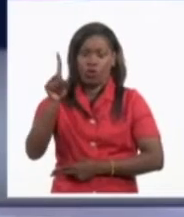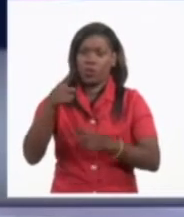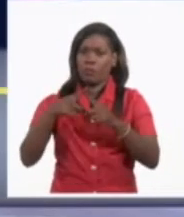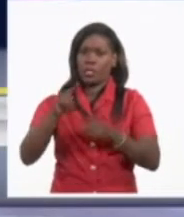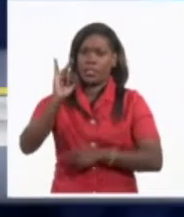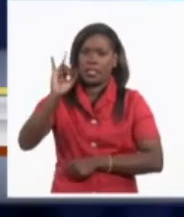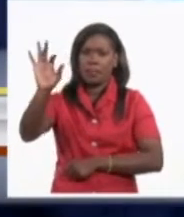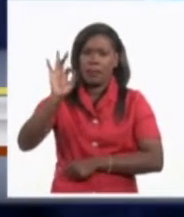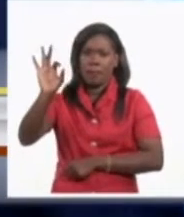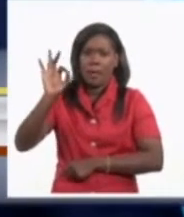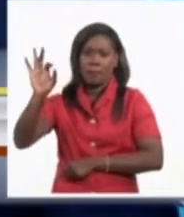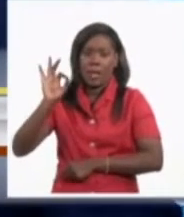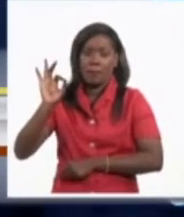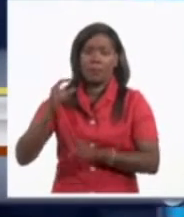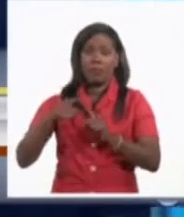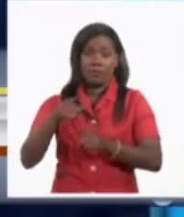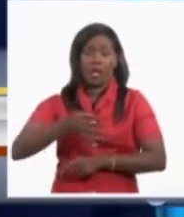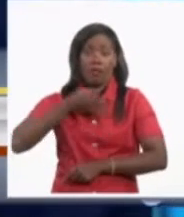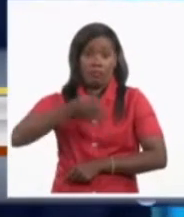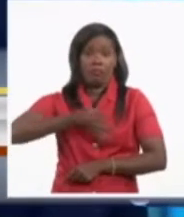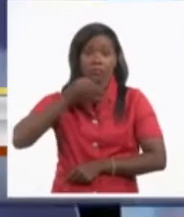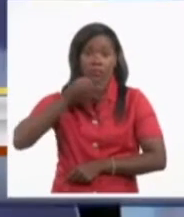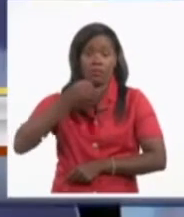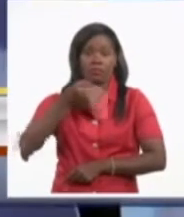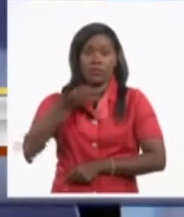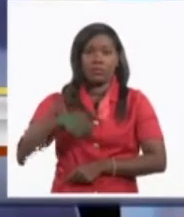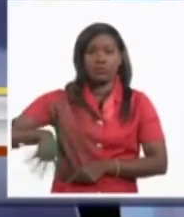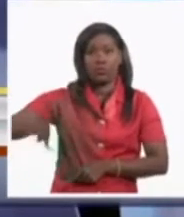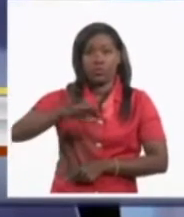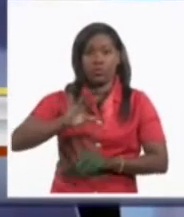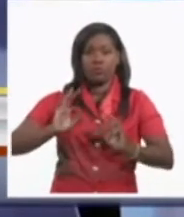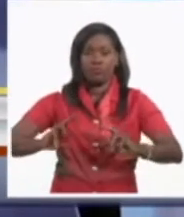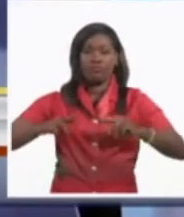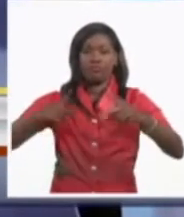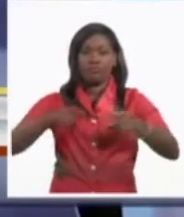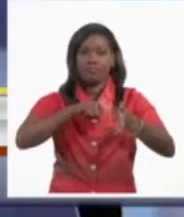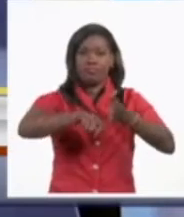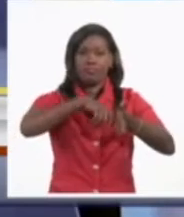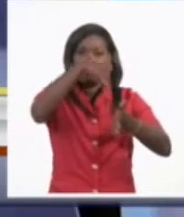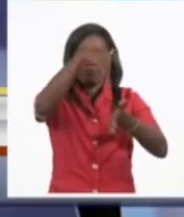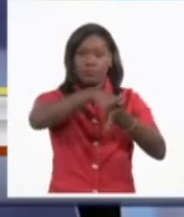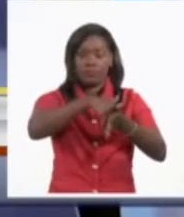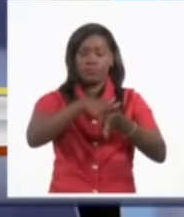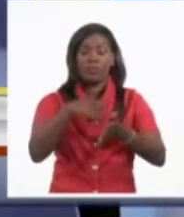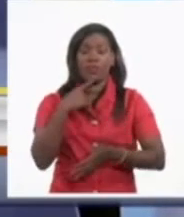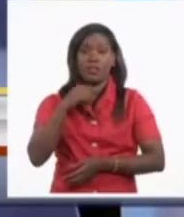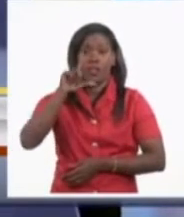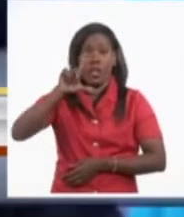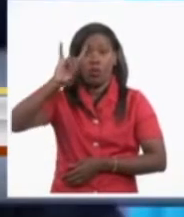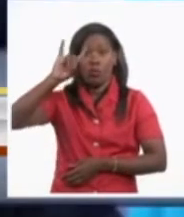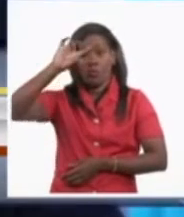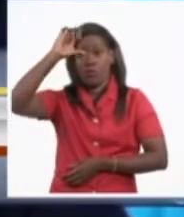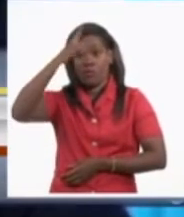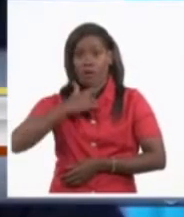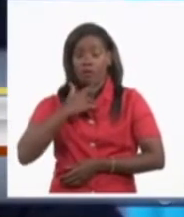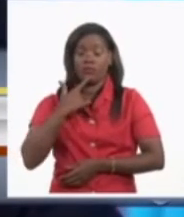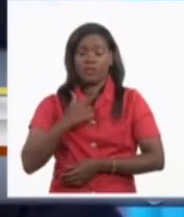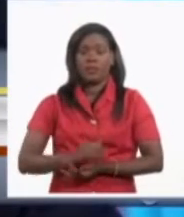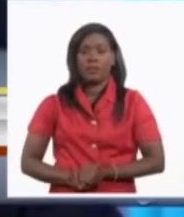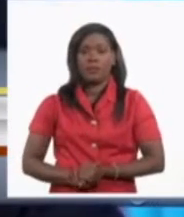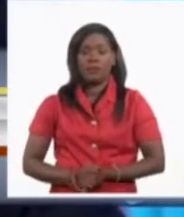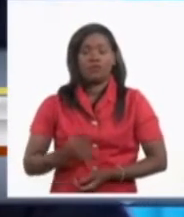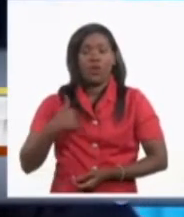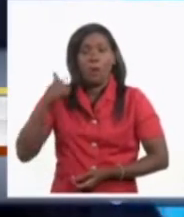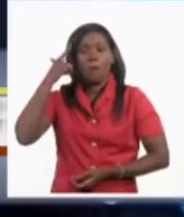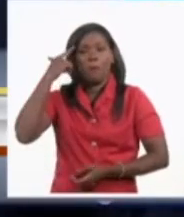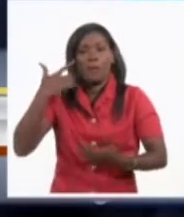Bolsonaro, quien olvidó defender sus propuestas para reelegirse el 2 de octubre, Lula afirmó que solo esperaba un mínimo de